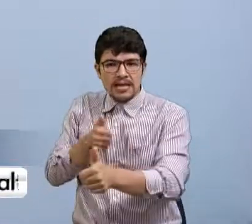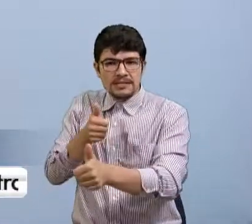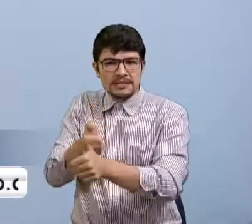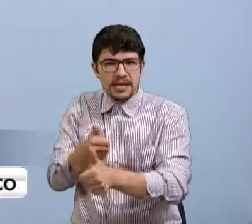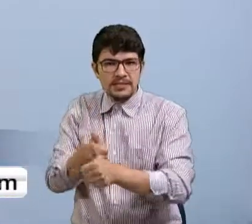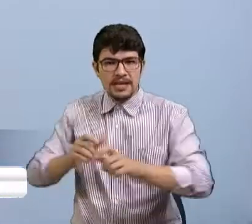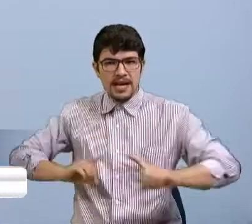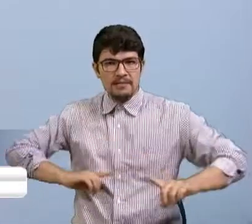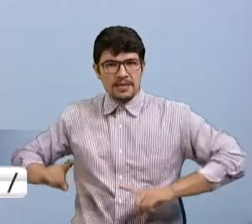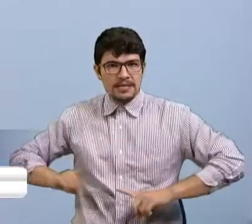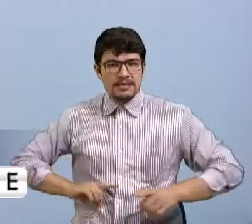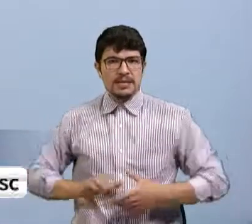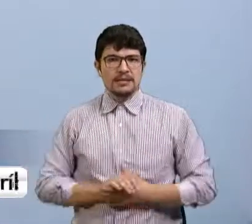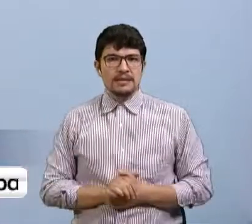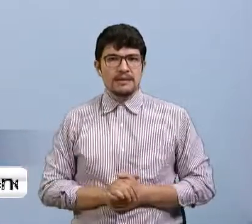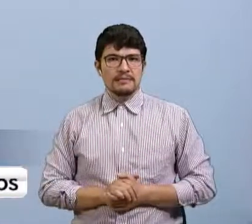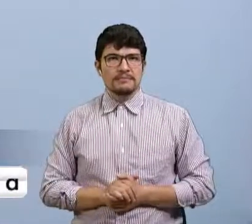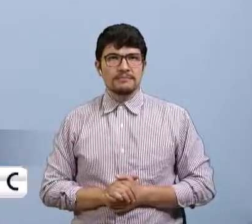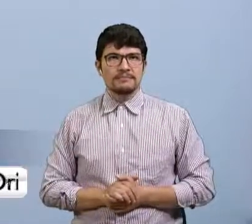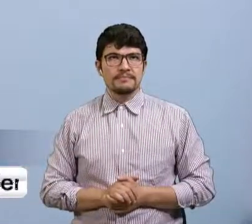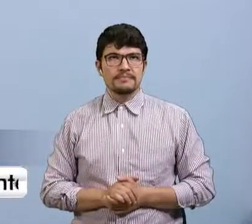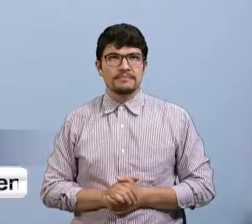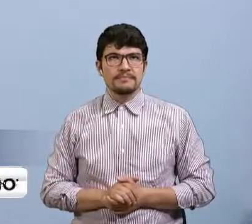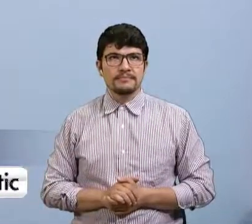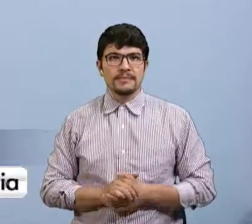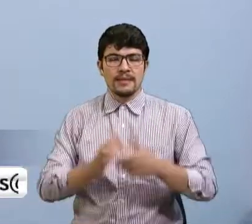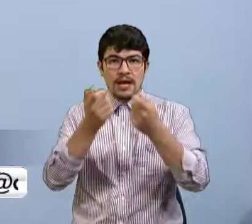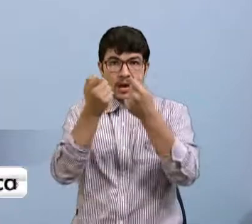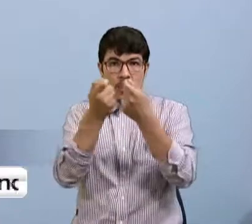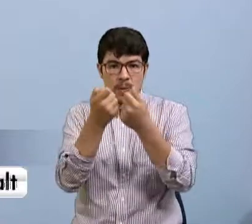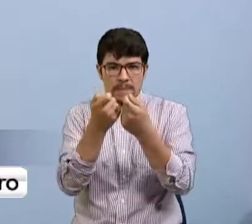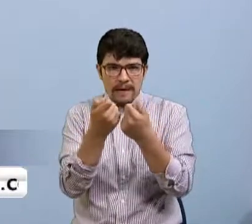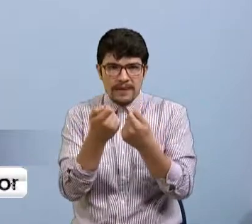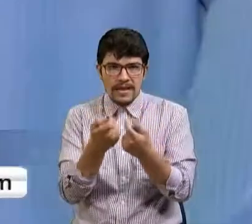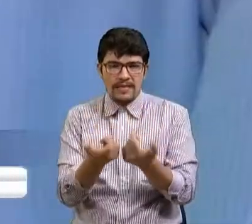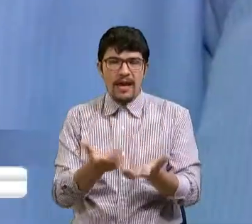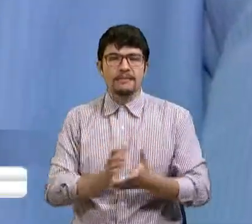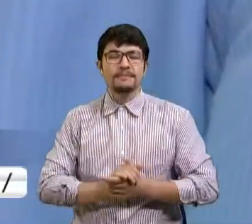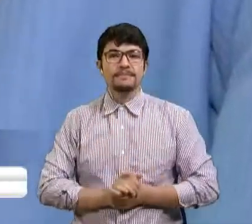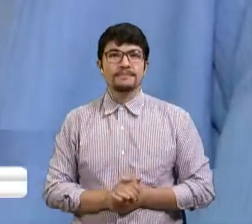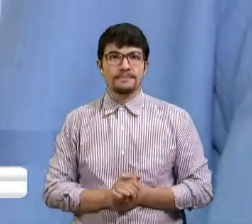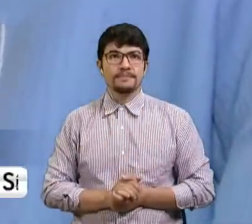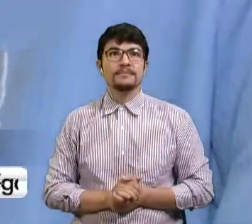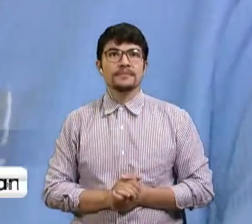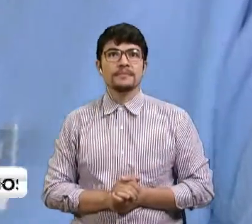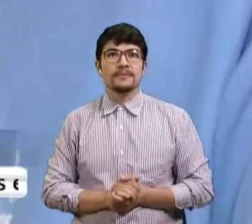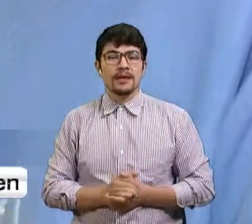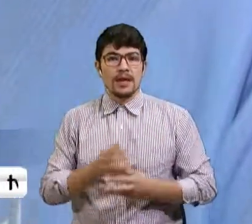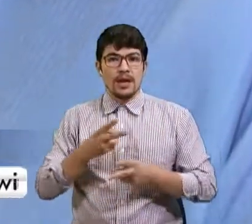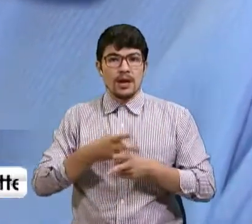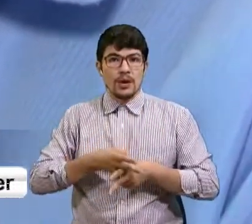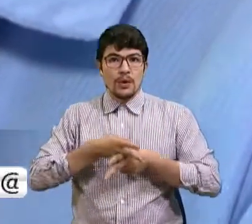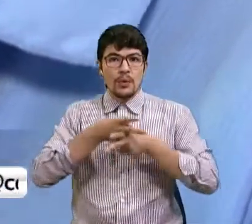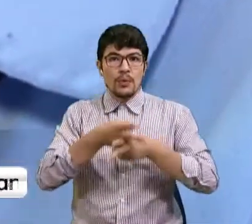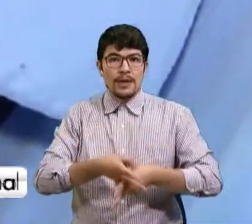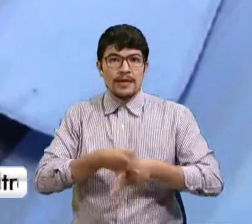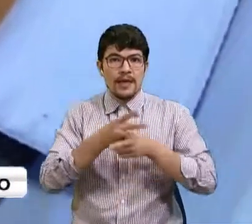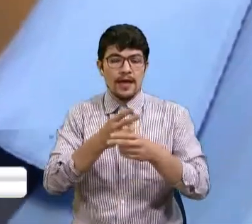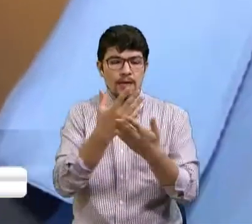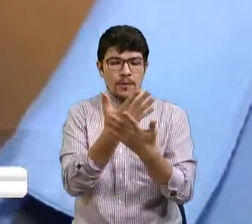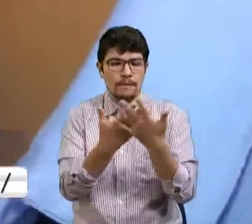administrativa tenemos contabilidad y finanzas está cuidado de pies y